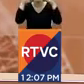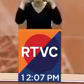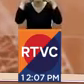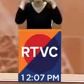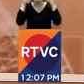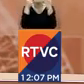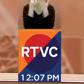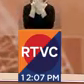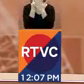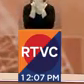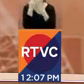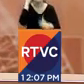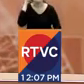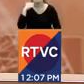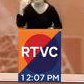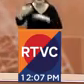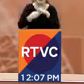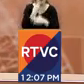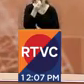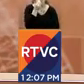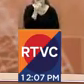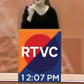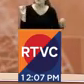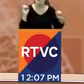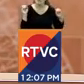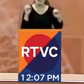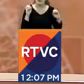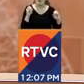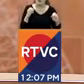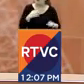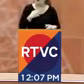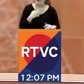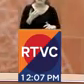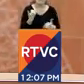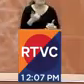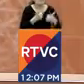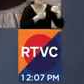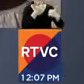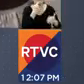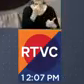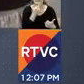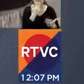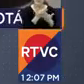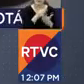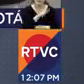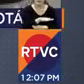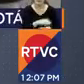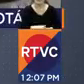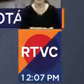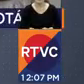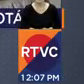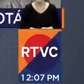les dejan ingresar comida. Laura Rojas, buenas tardes. ¿Qué dicen las autoridades al respecto? Adelante.